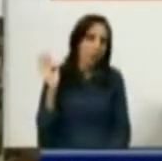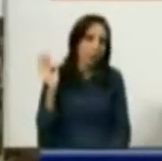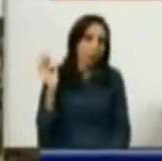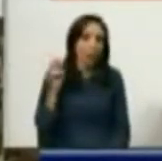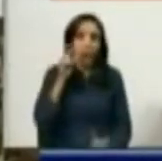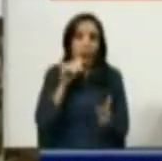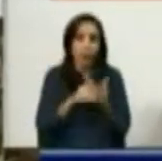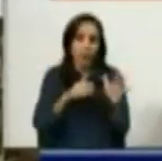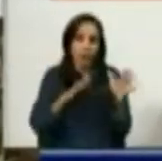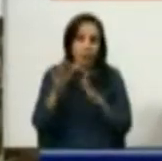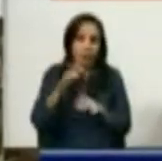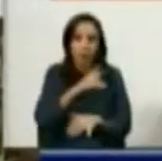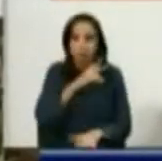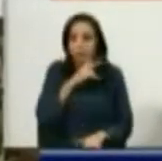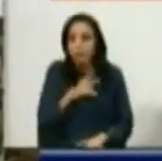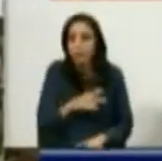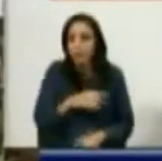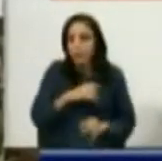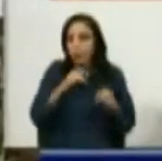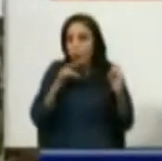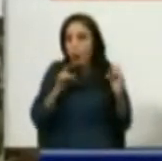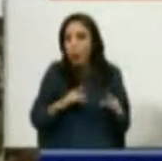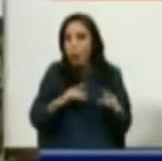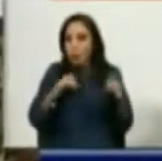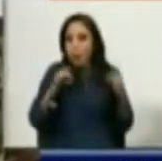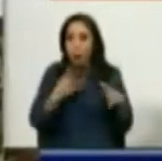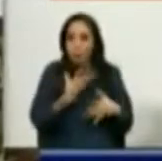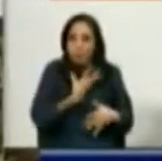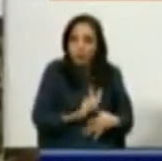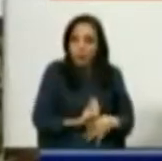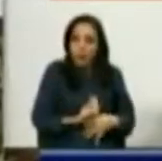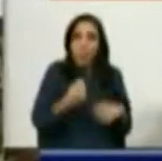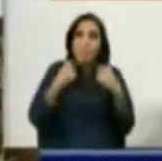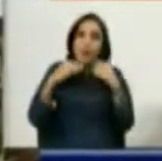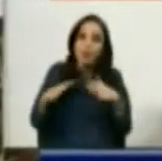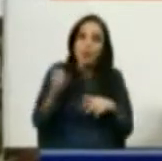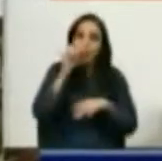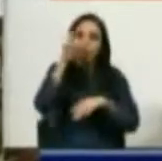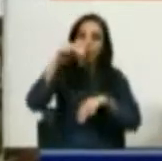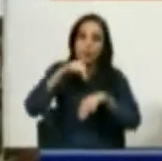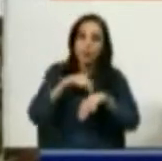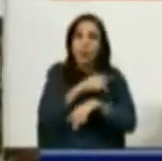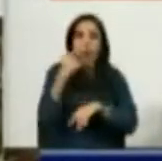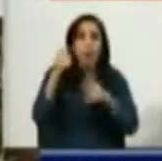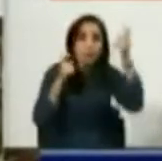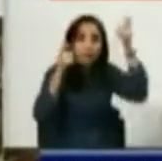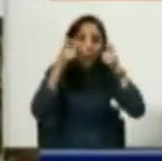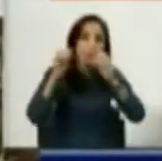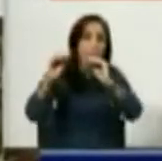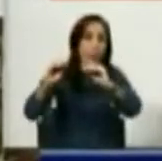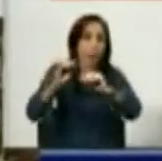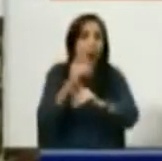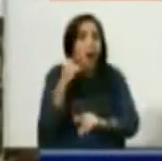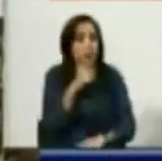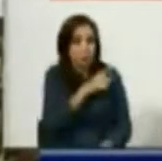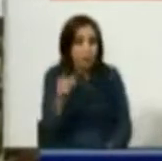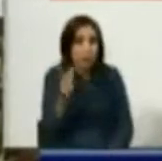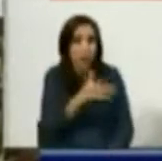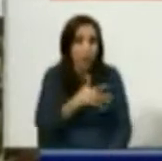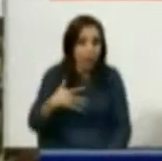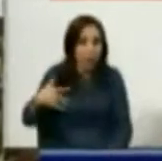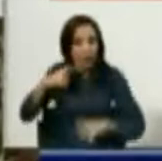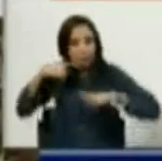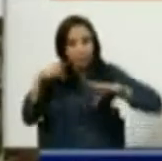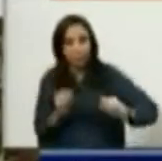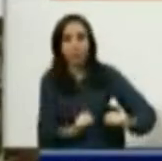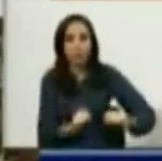2015 perdimos la asamblea nacional y el comandante Chávez nos alertó si ellos tienen algún espacio de